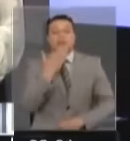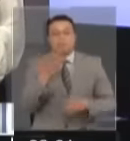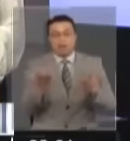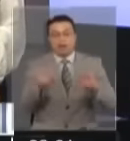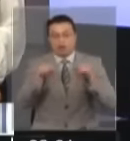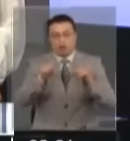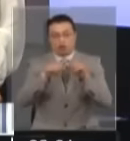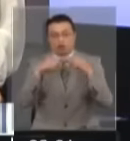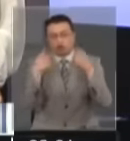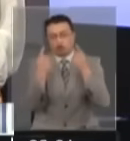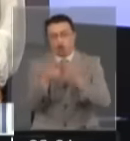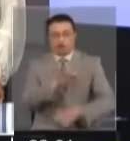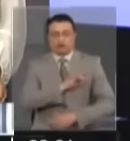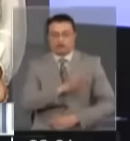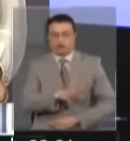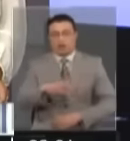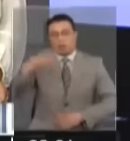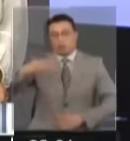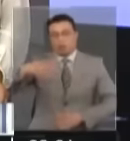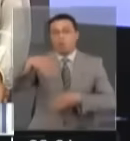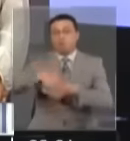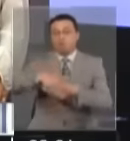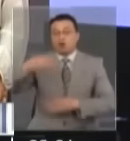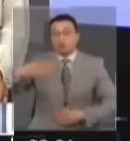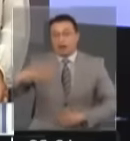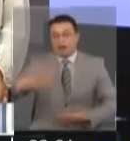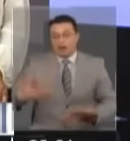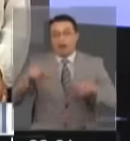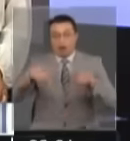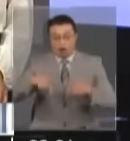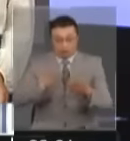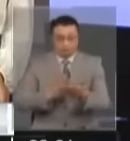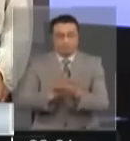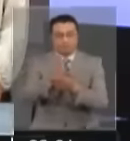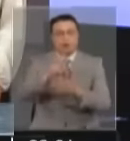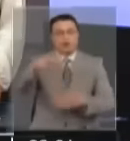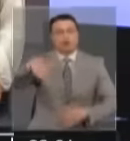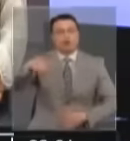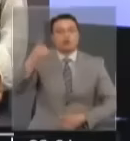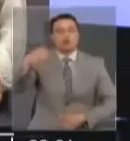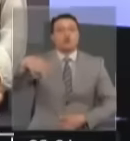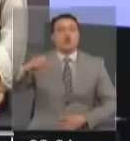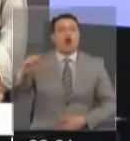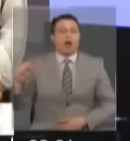en todo el país. Y hoy vamos a partir con la comuna de Ñuñoa.